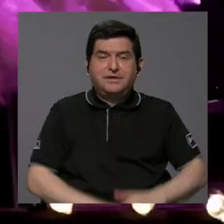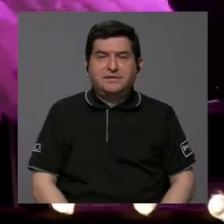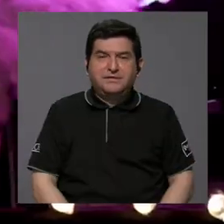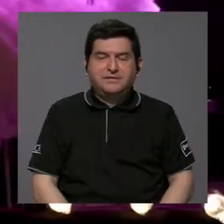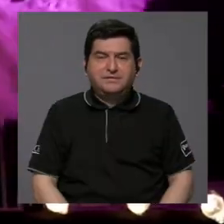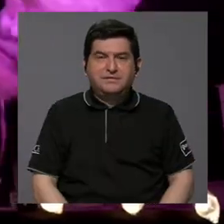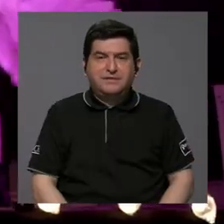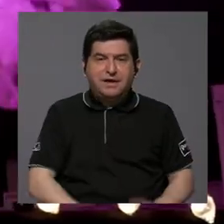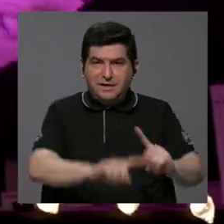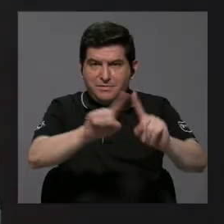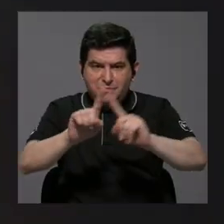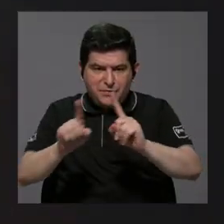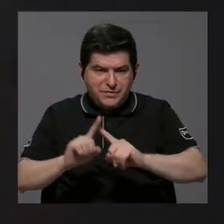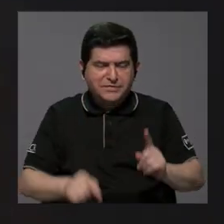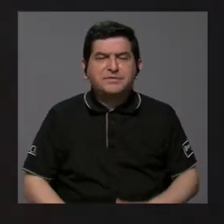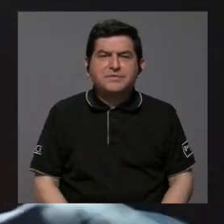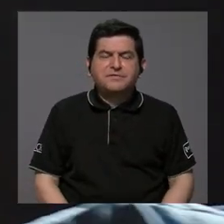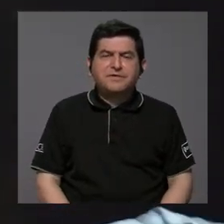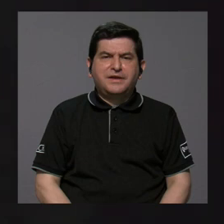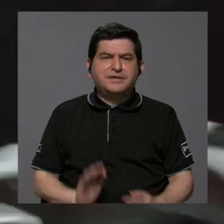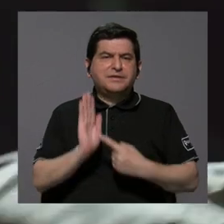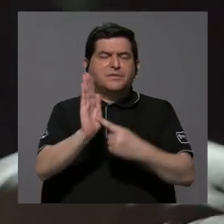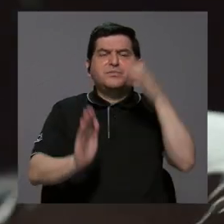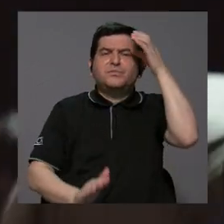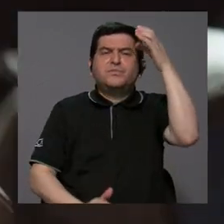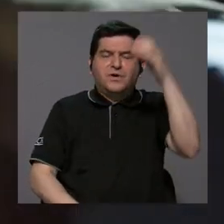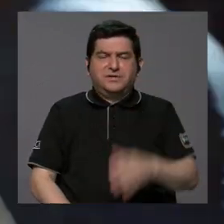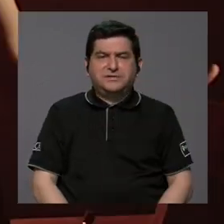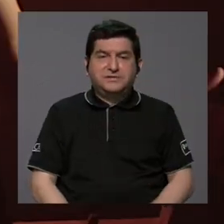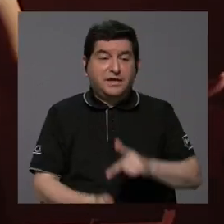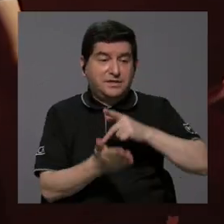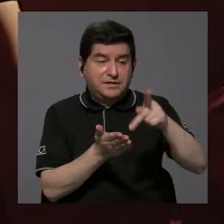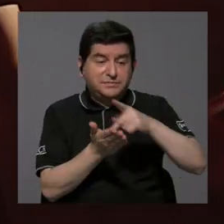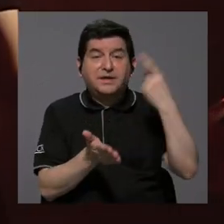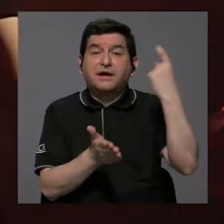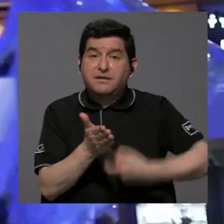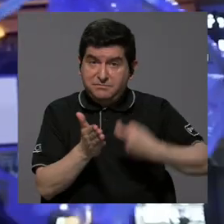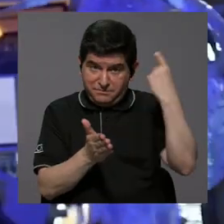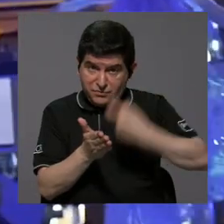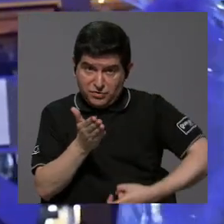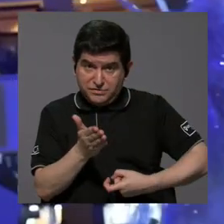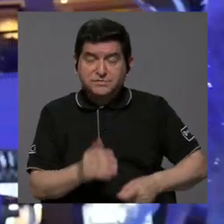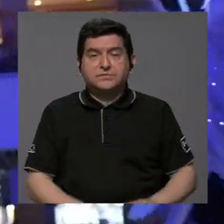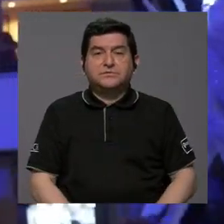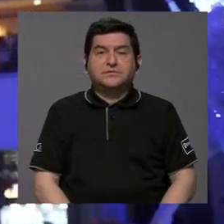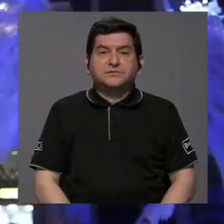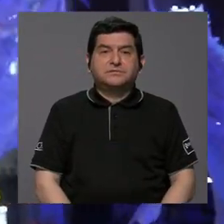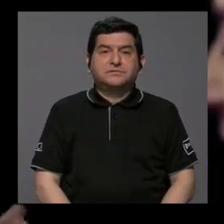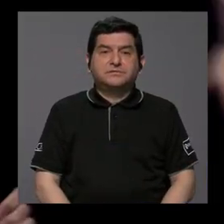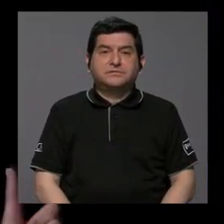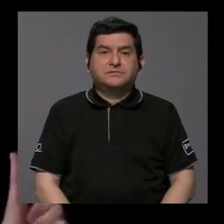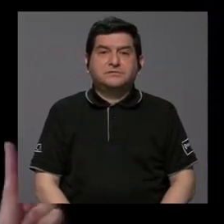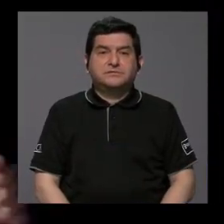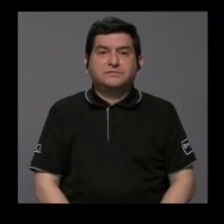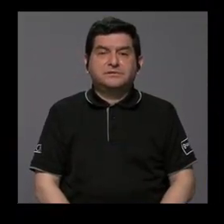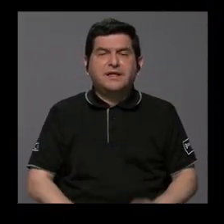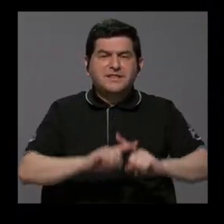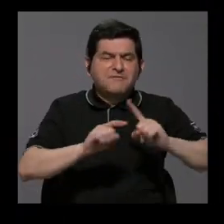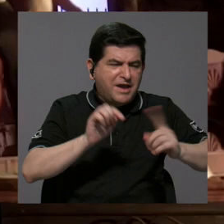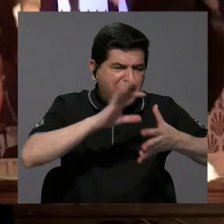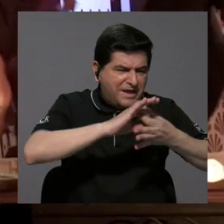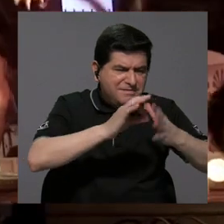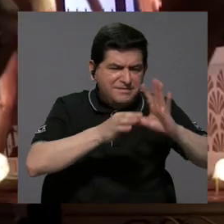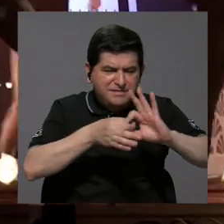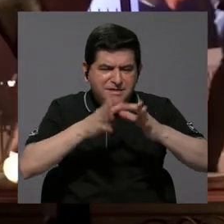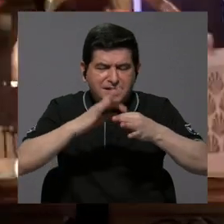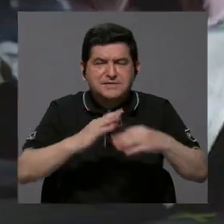por por estas manifestaciones culturales que pagan impuestos que que tienen muchos encadenamientos